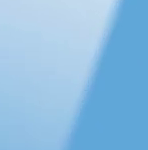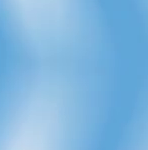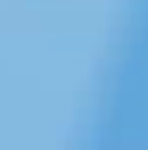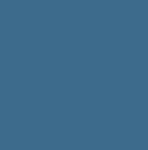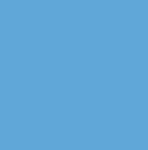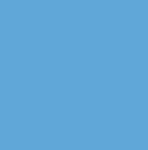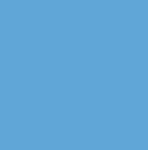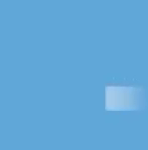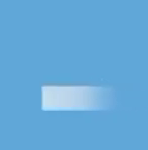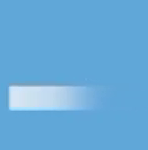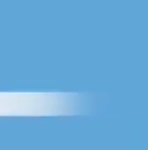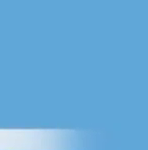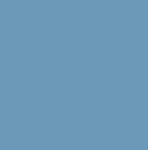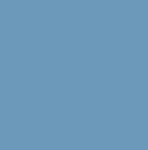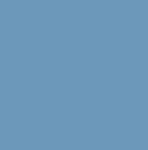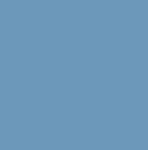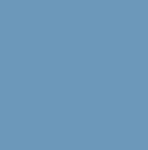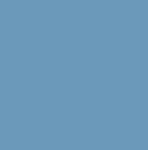Regresamos.